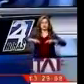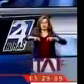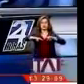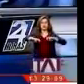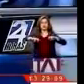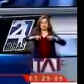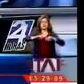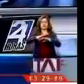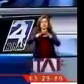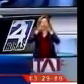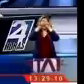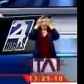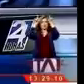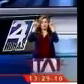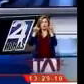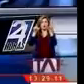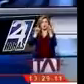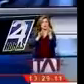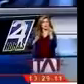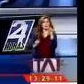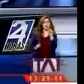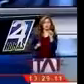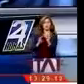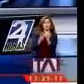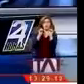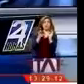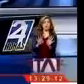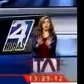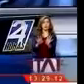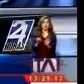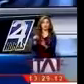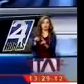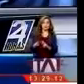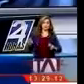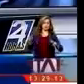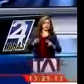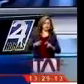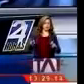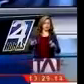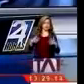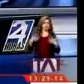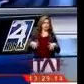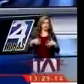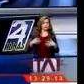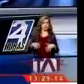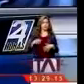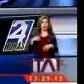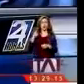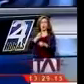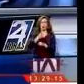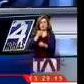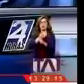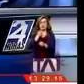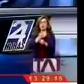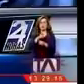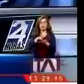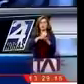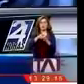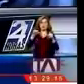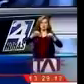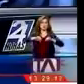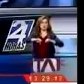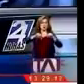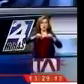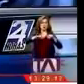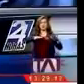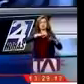china Xinglong, ubicada en Milagro. La empresa es investigada además por precarización laboral, contaminación ambiental y